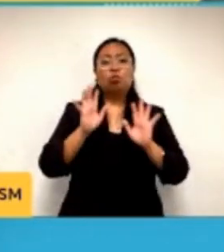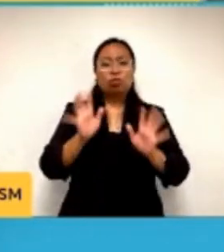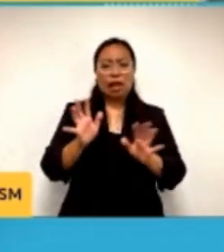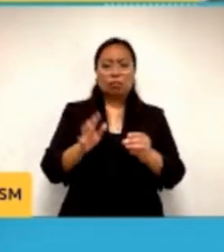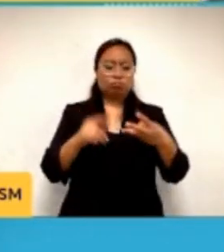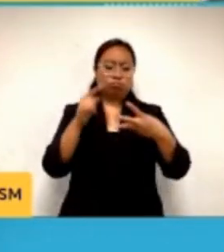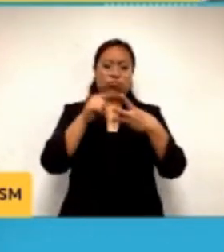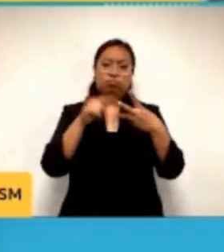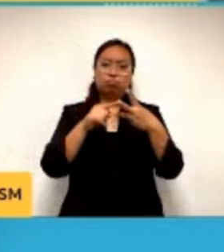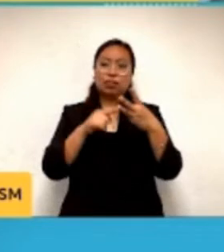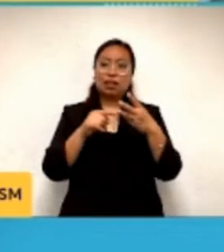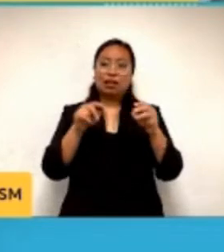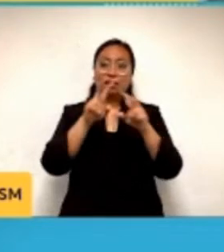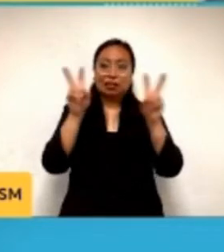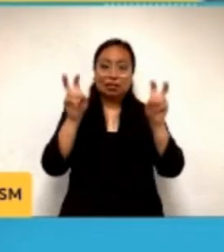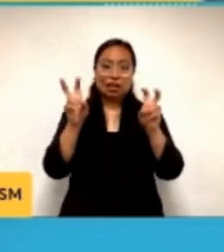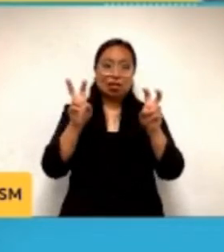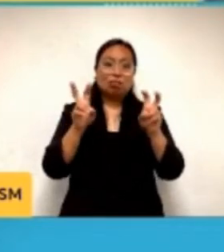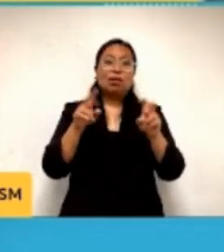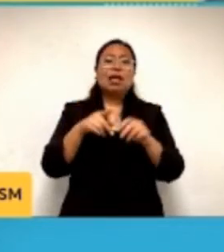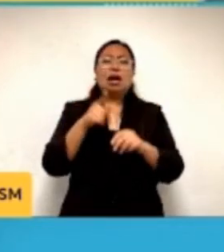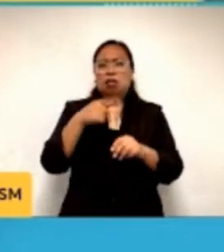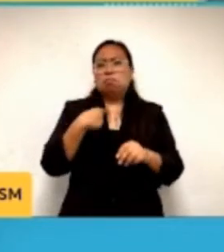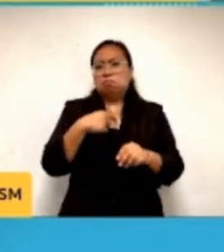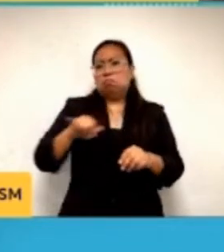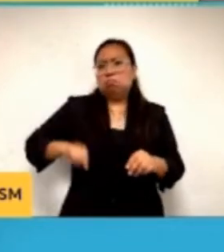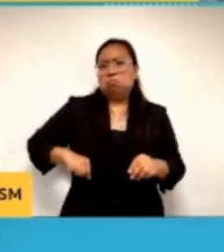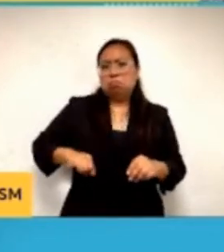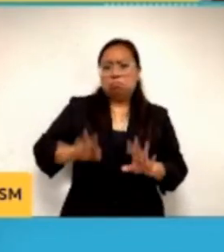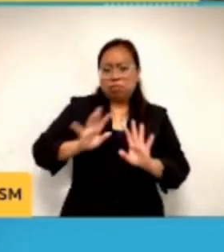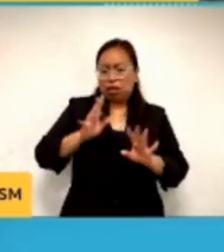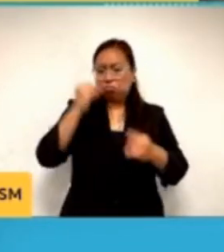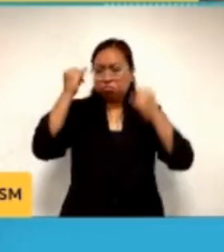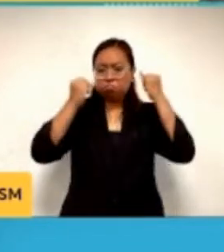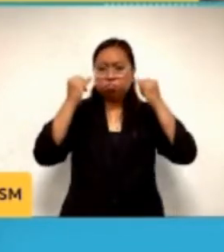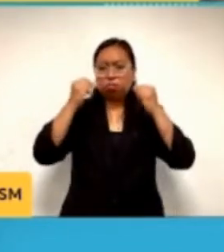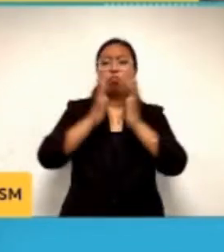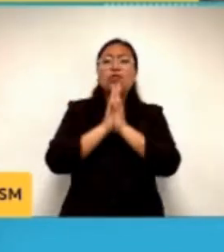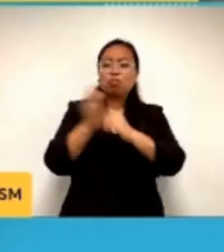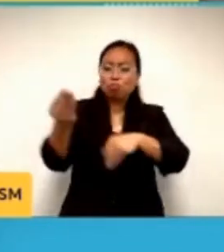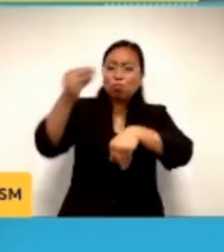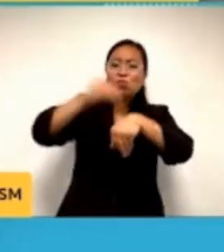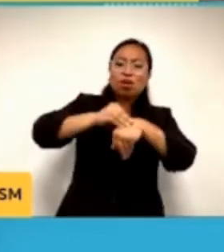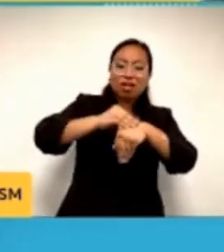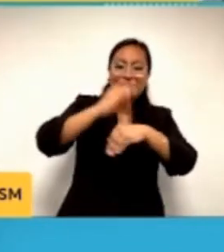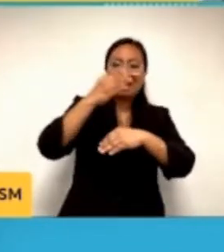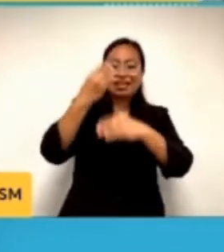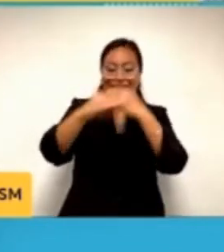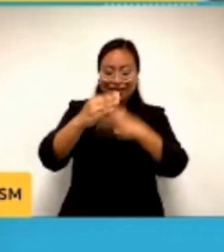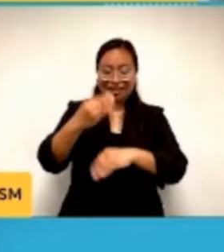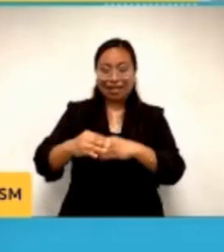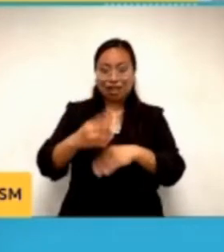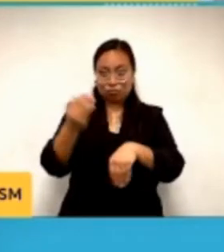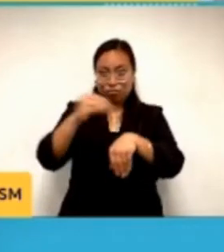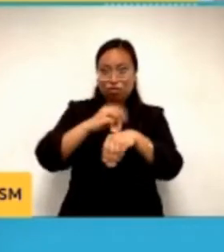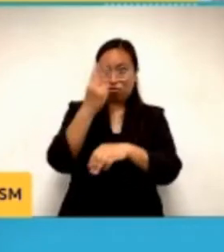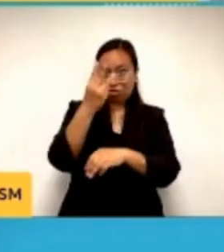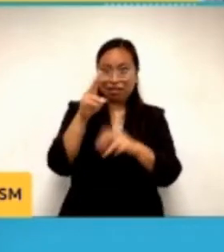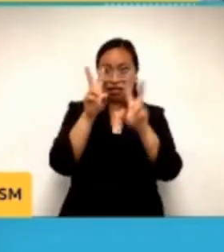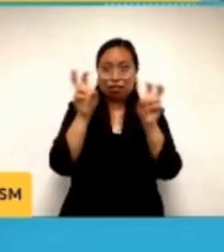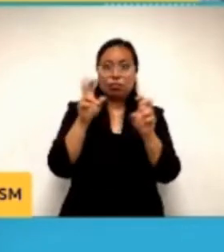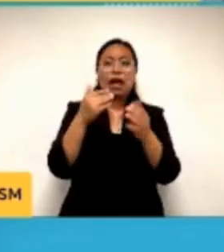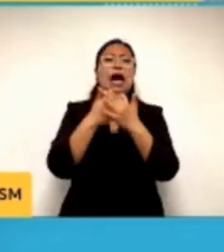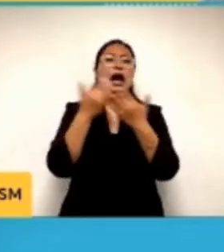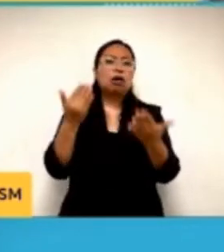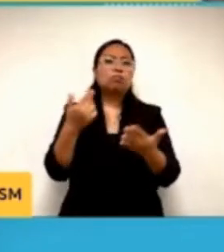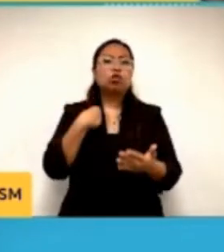temas, y si quieres ponérmelos en el chat, me encantaría. Ya tienes esos tres temas. Ahora identifica cuáles son algunas de las prioridades